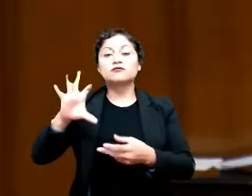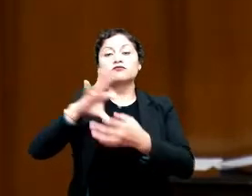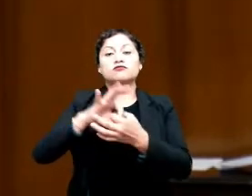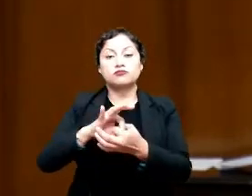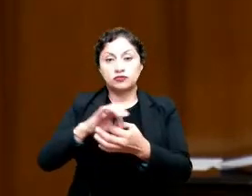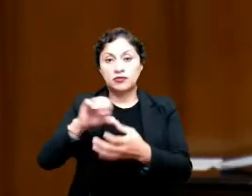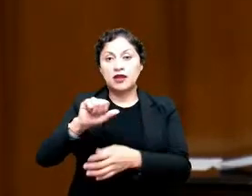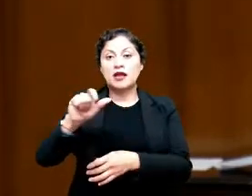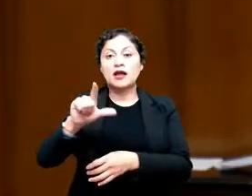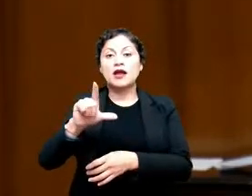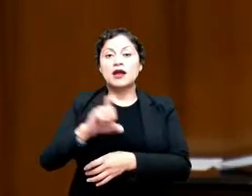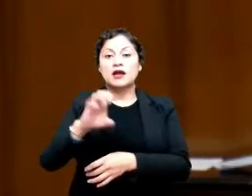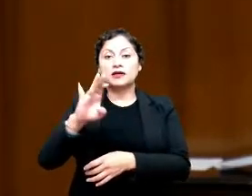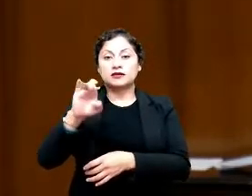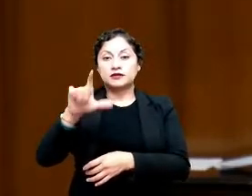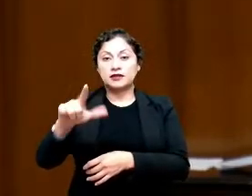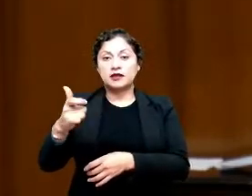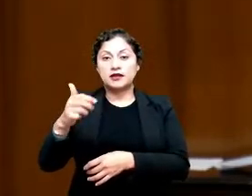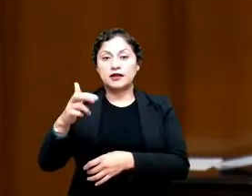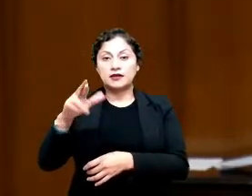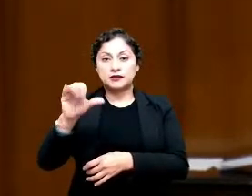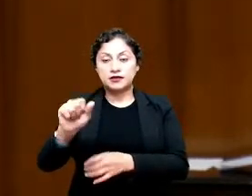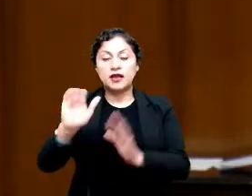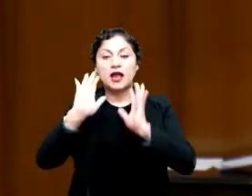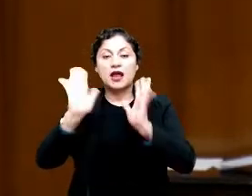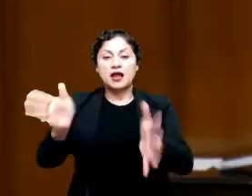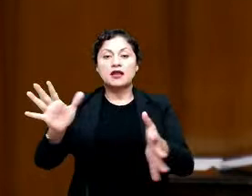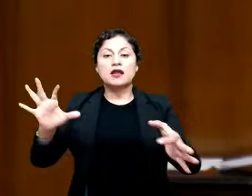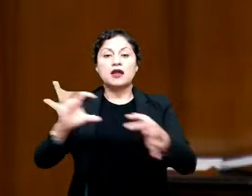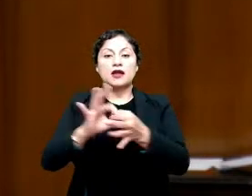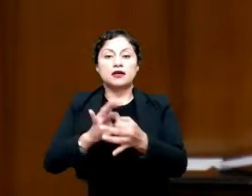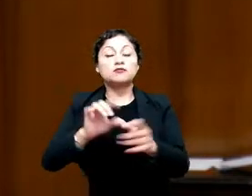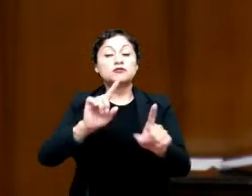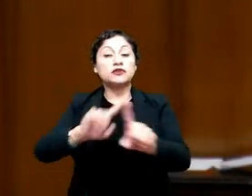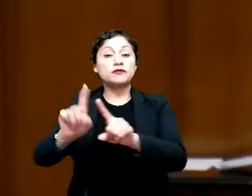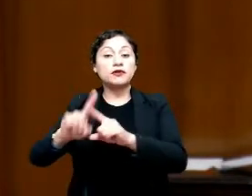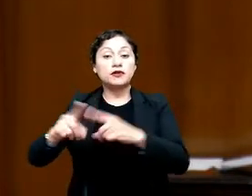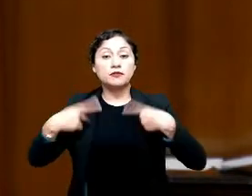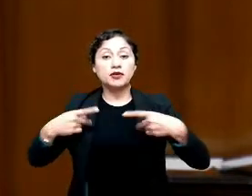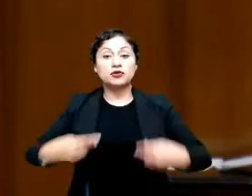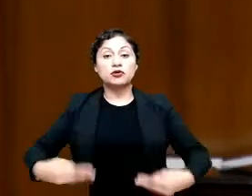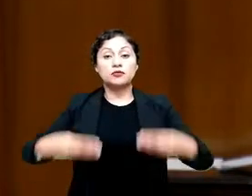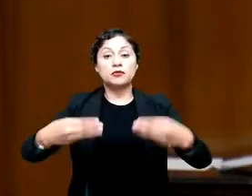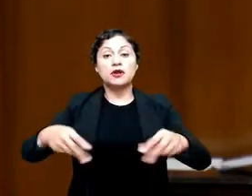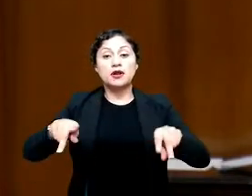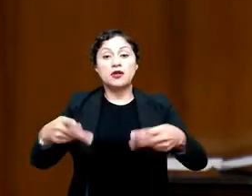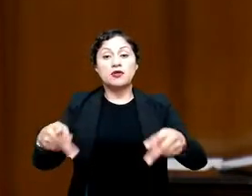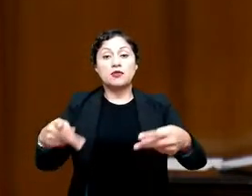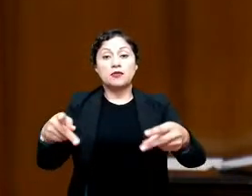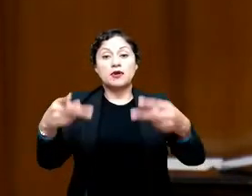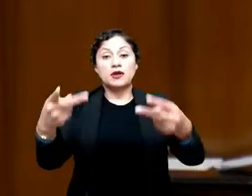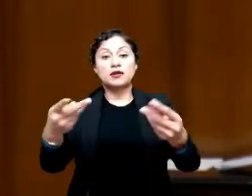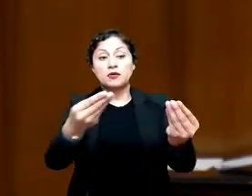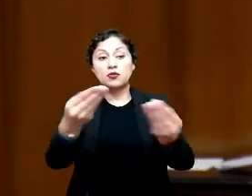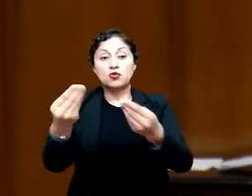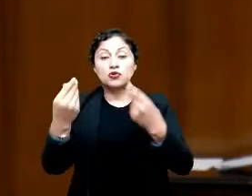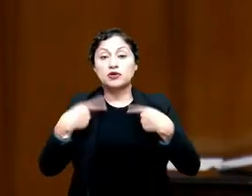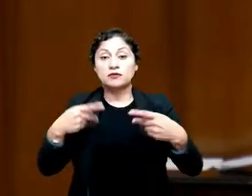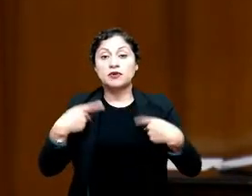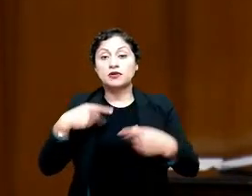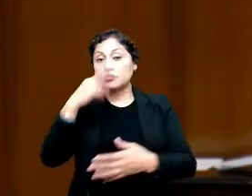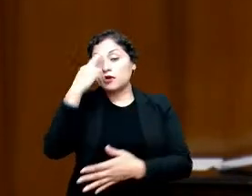Axel García Aguilera. Se afilia a los comerciantes ambulantes, que la mayoría de ellos cuentan con antecedentes penales, lo